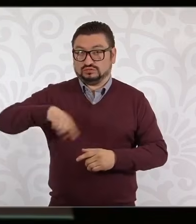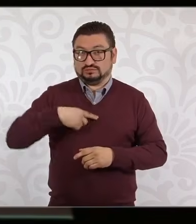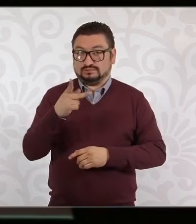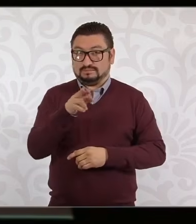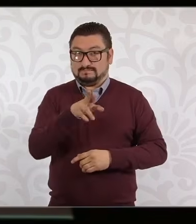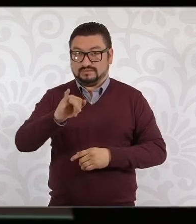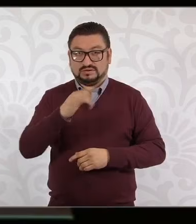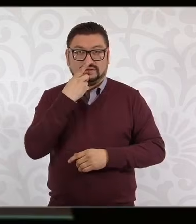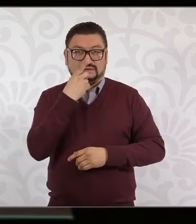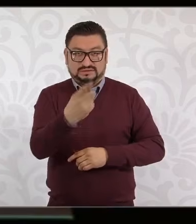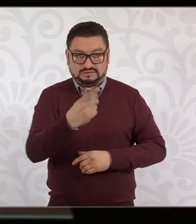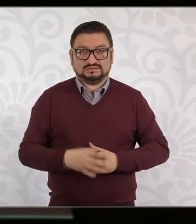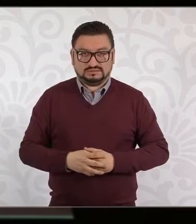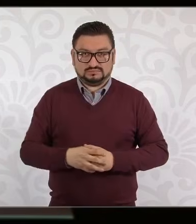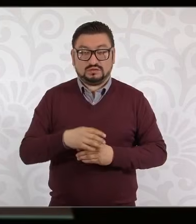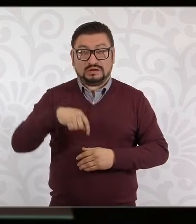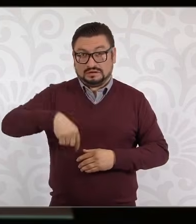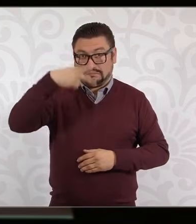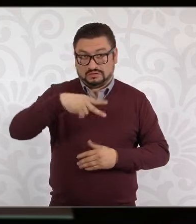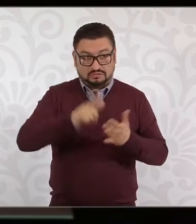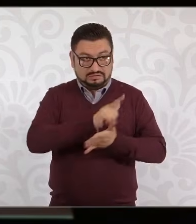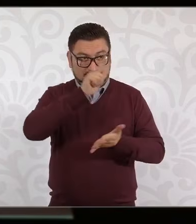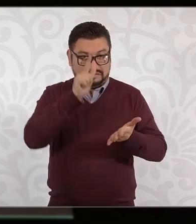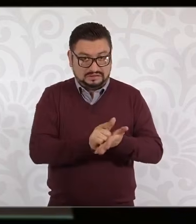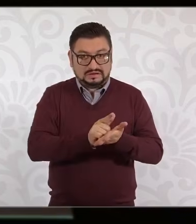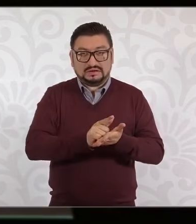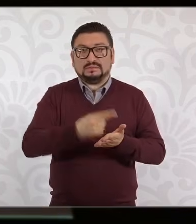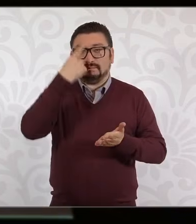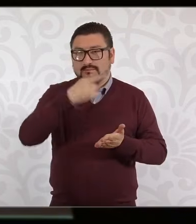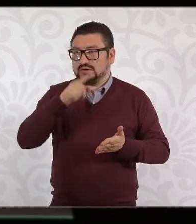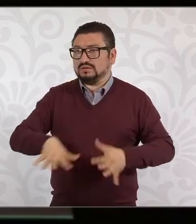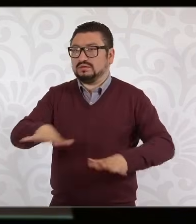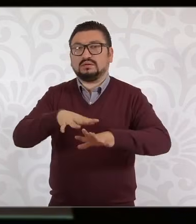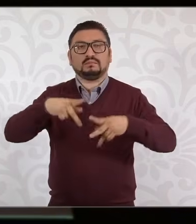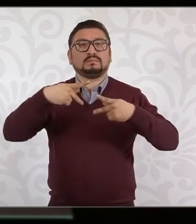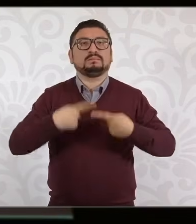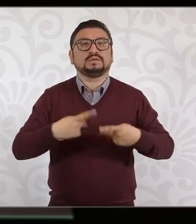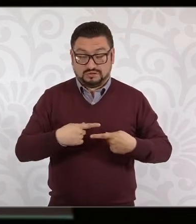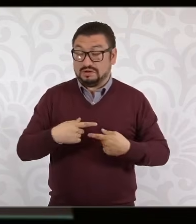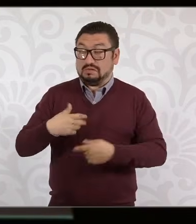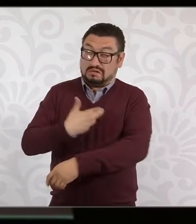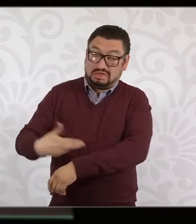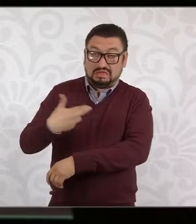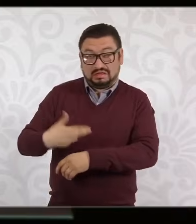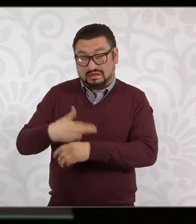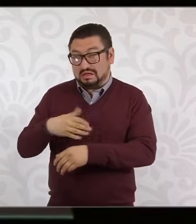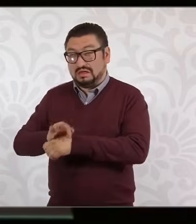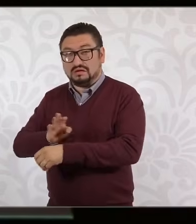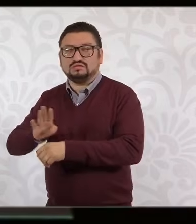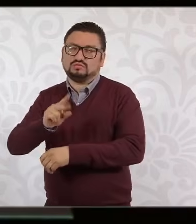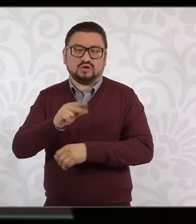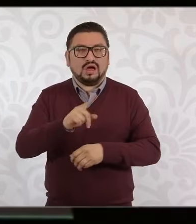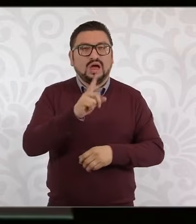claro: México necesita una ley que ponga en el centro a la gente y no a la burocracia. Una ley que garantice agua